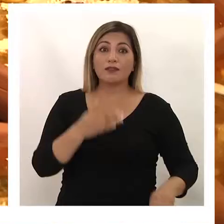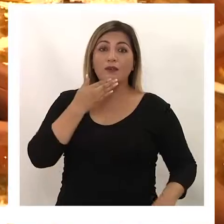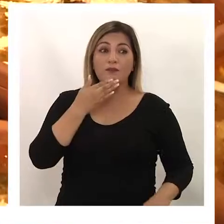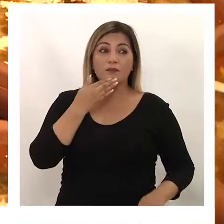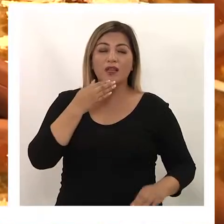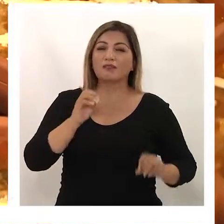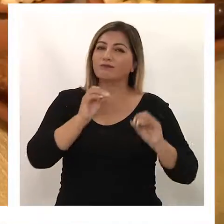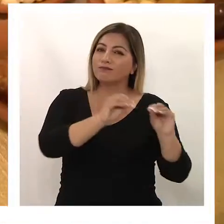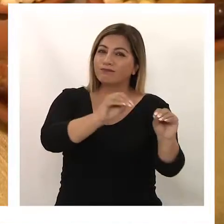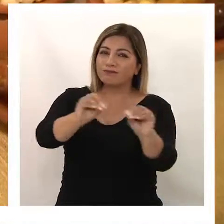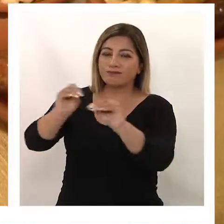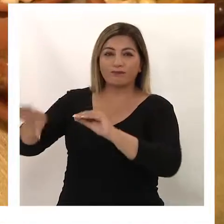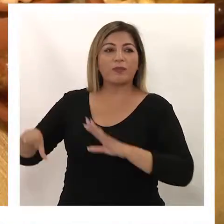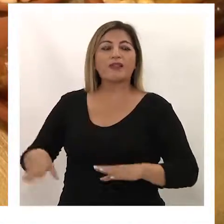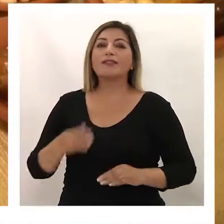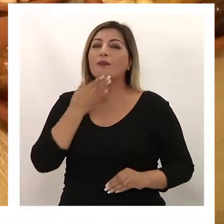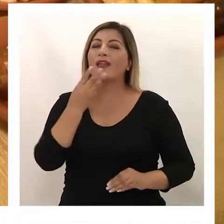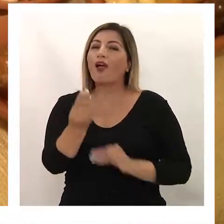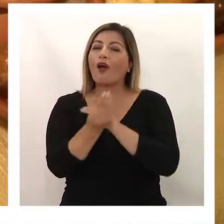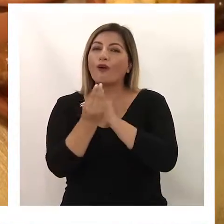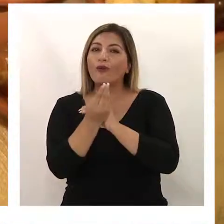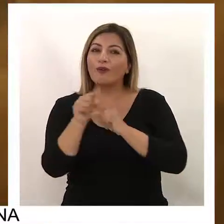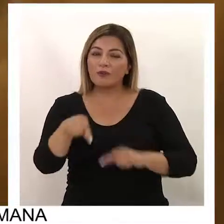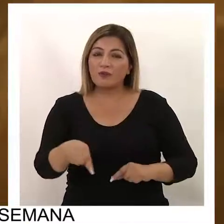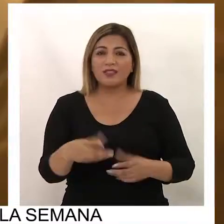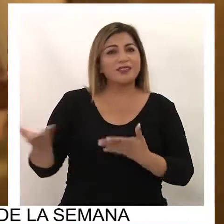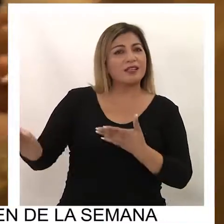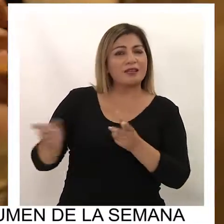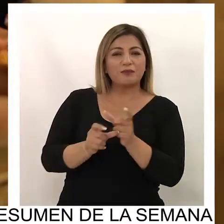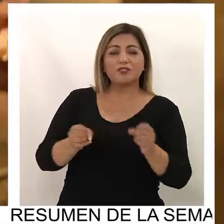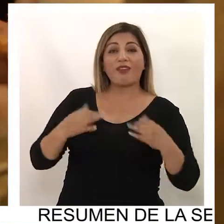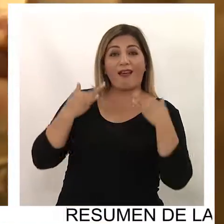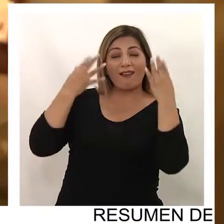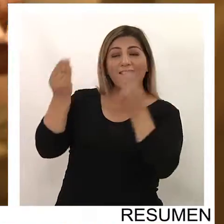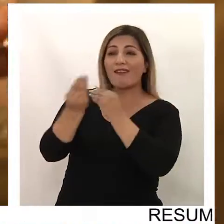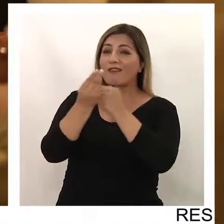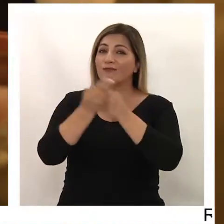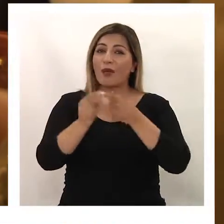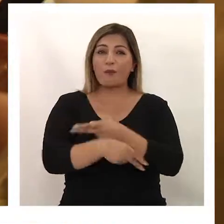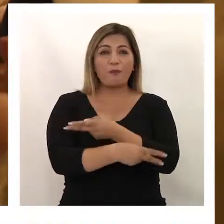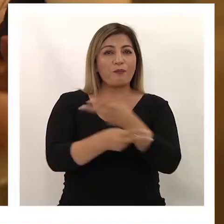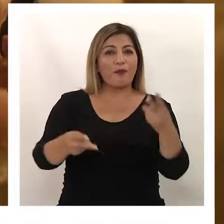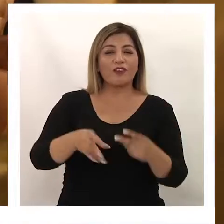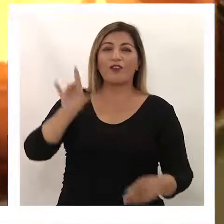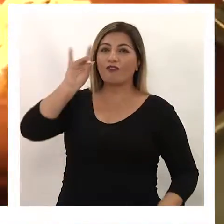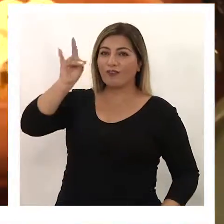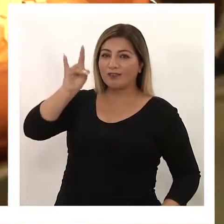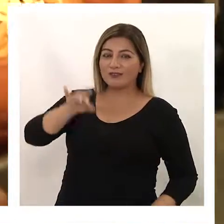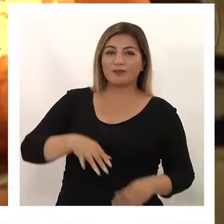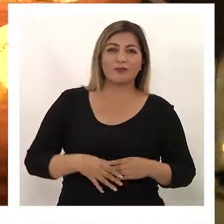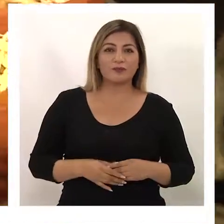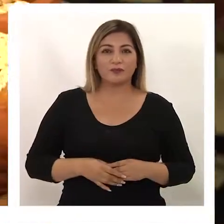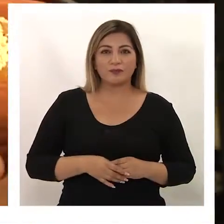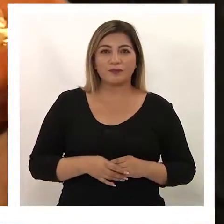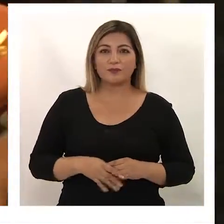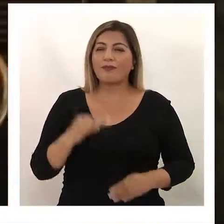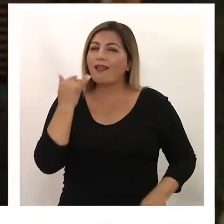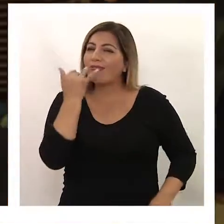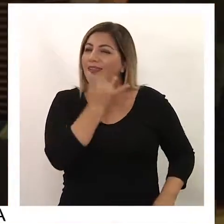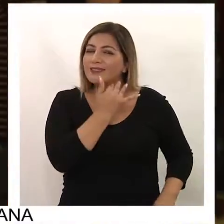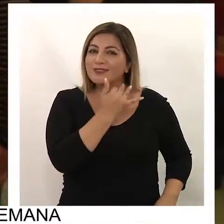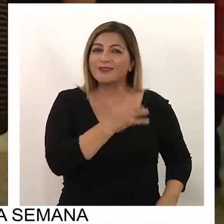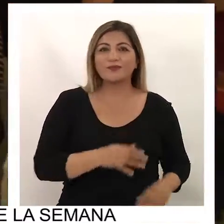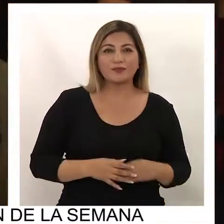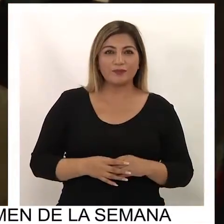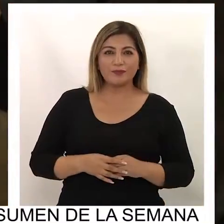degustaciones que fueron recibidas con alegría por el público boliviano Muy deliciosa ¿Había probado alguna vez el